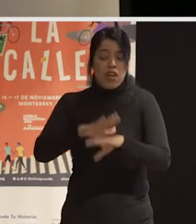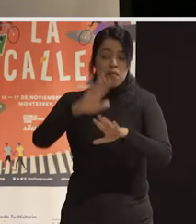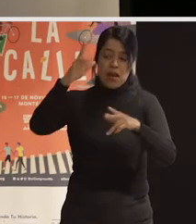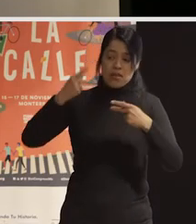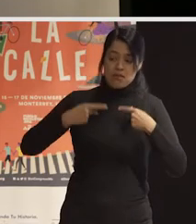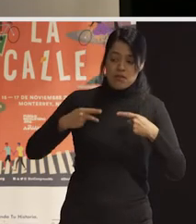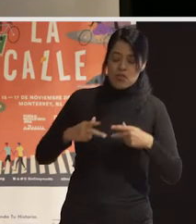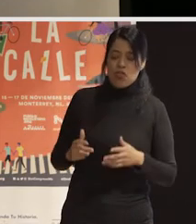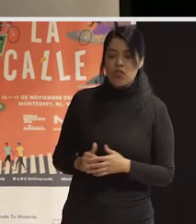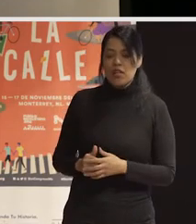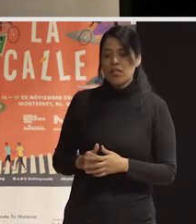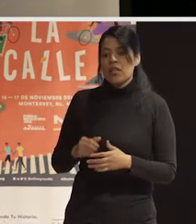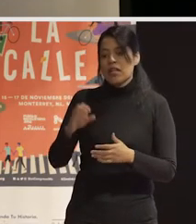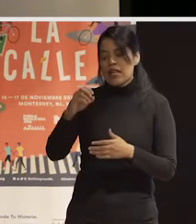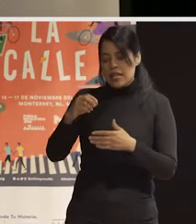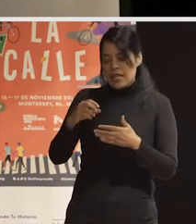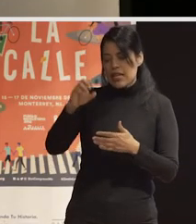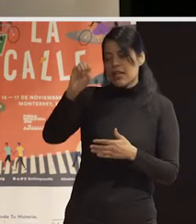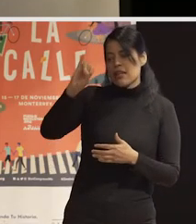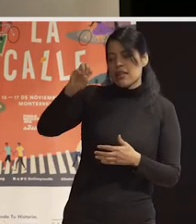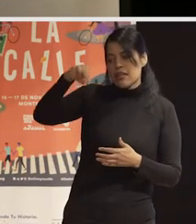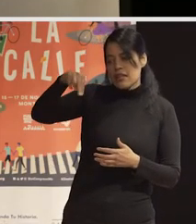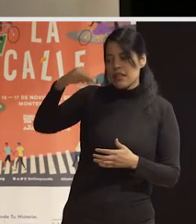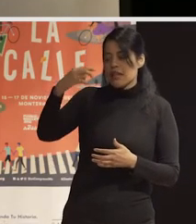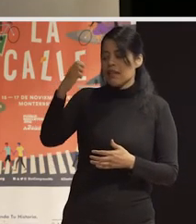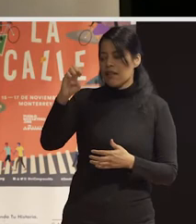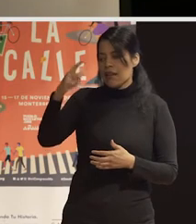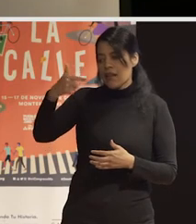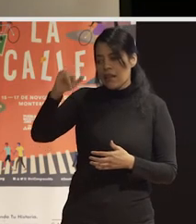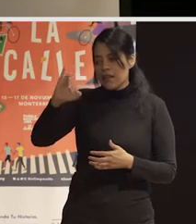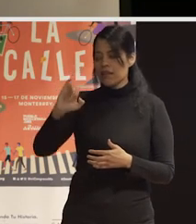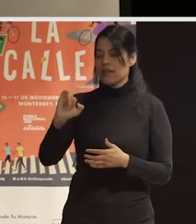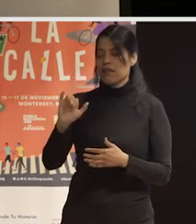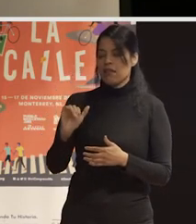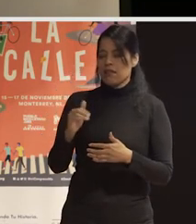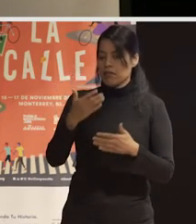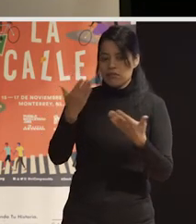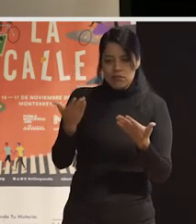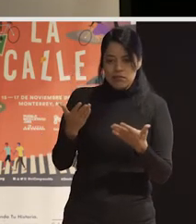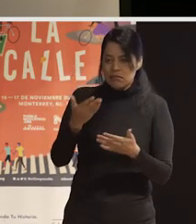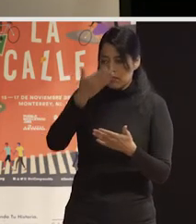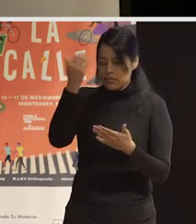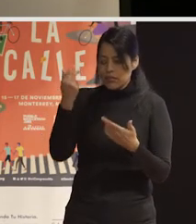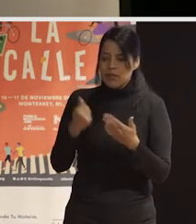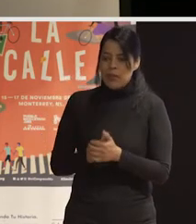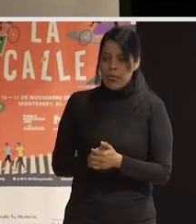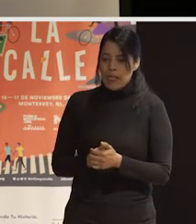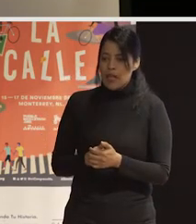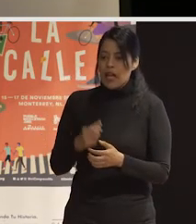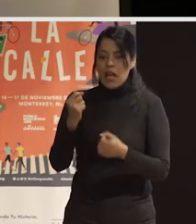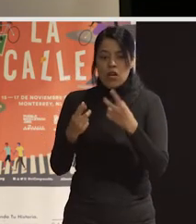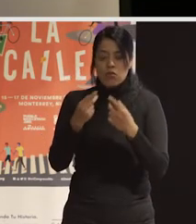apenas viene el otro y son cada 10 años entonces es este otros que ya ni siquiera se reconocen como indígenas porque tienen miedo a la